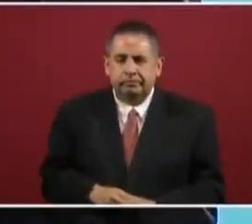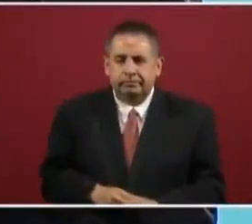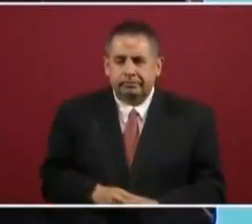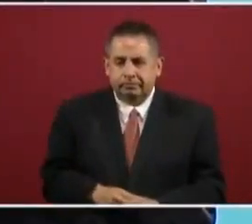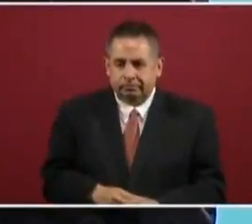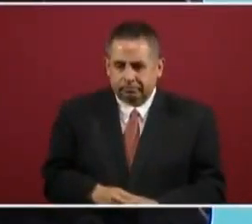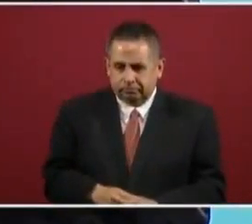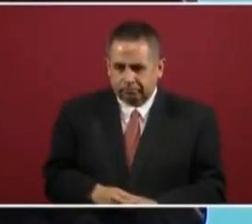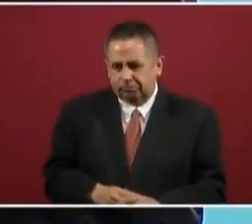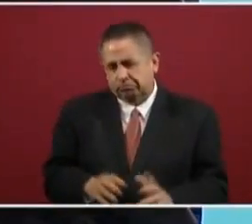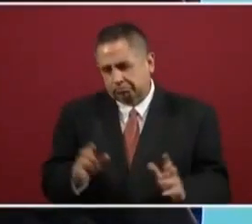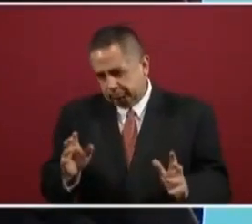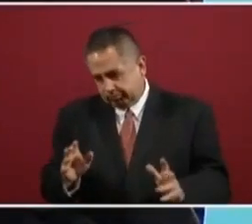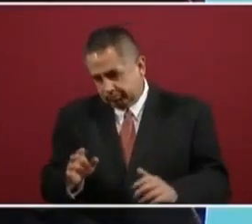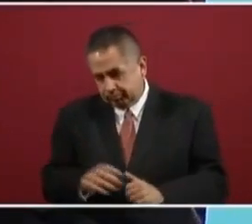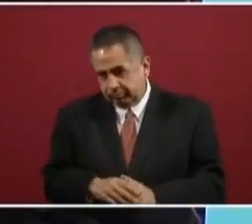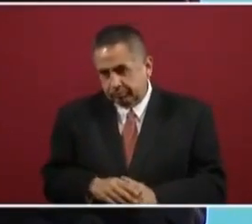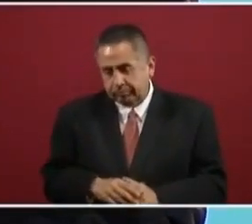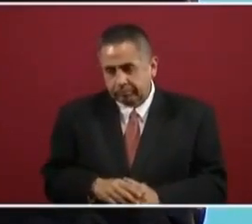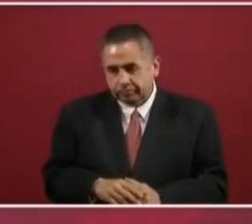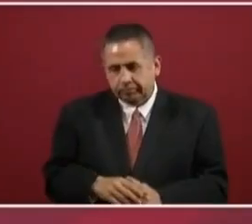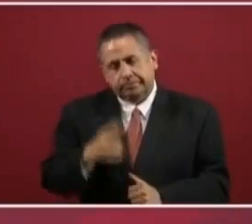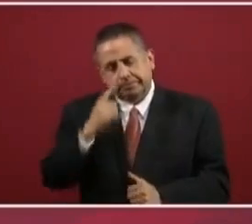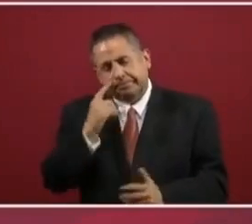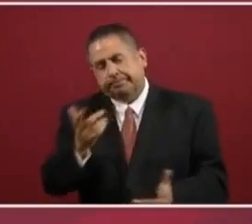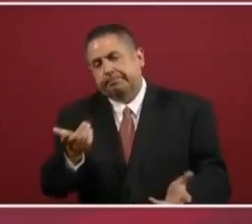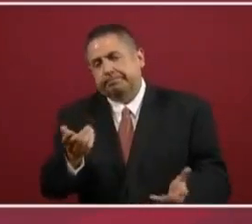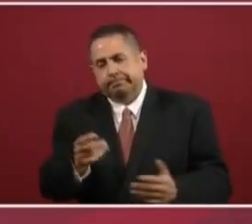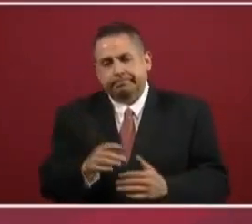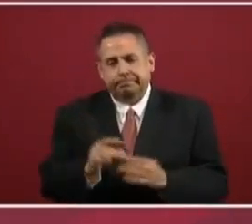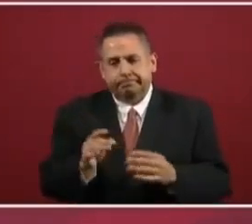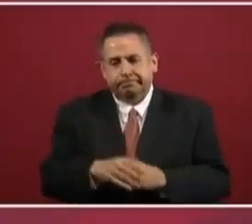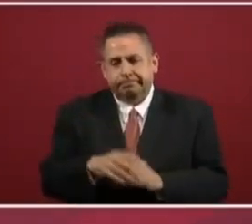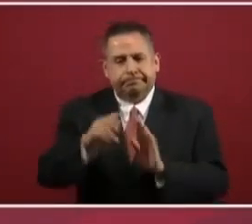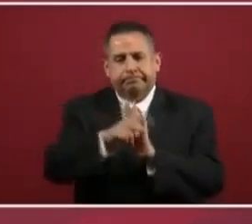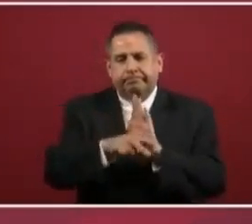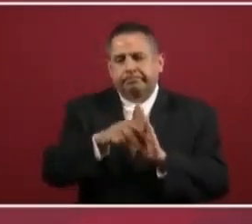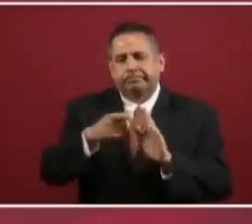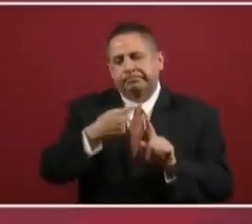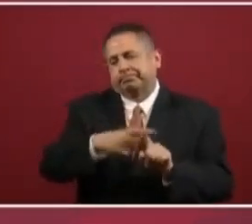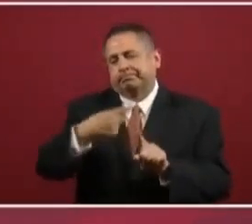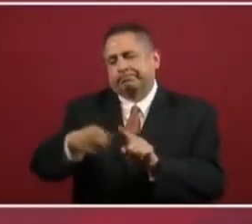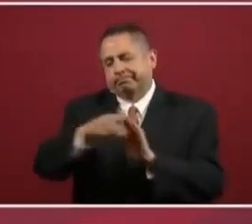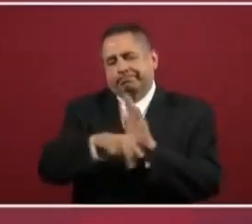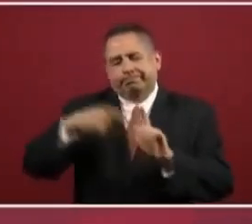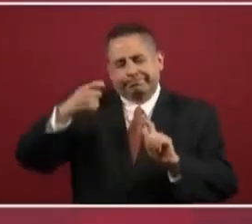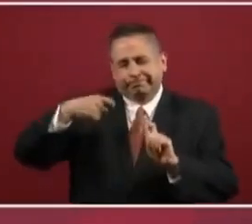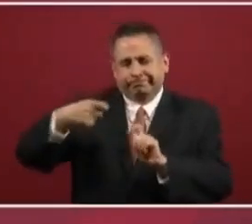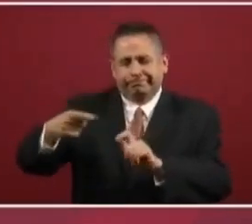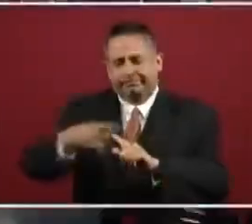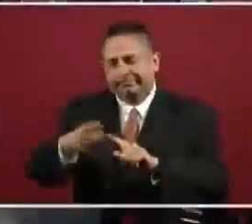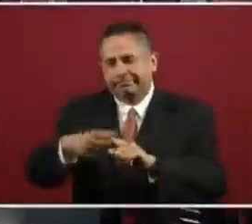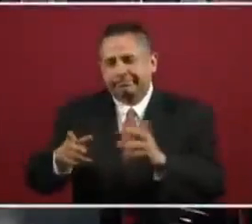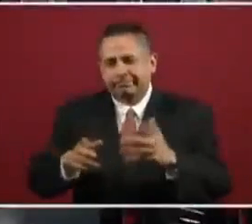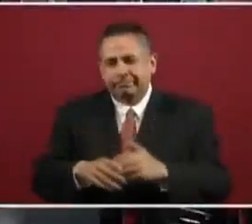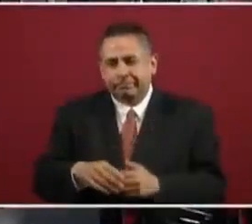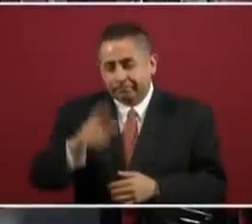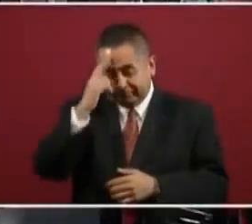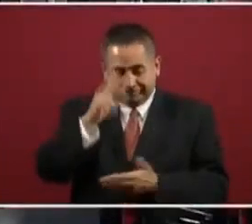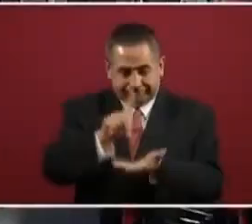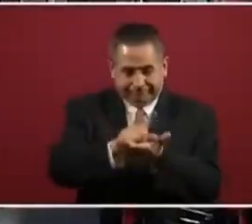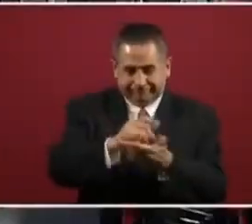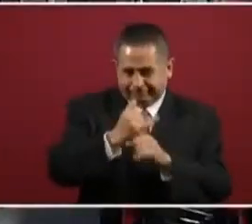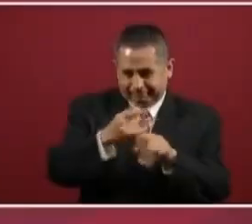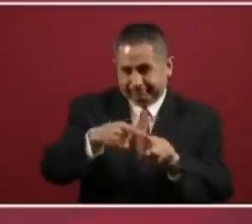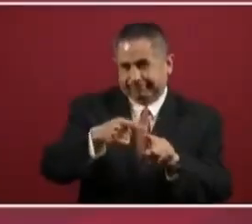sanana sí miren hay videos de todo tipo o sea también las benditas redes